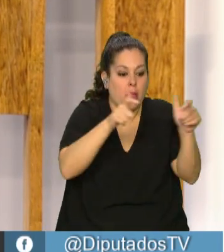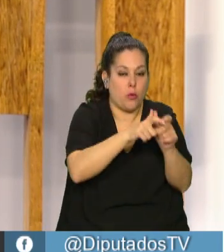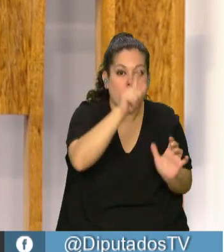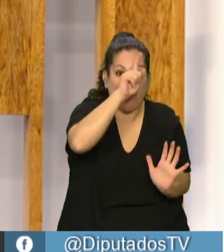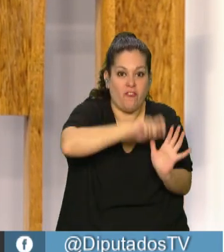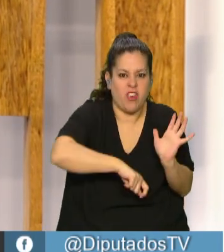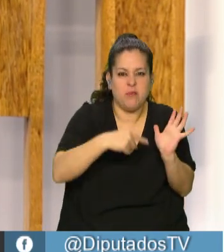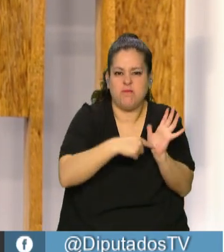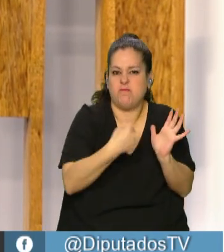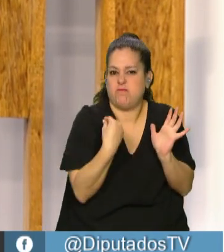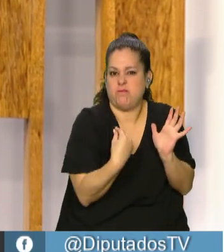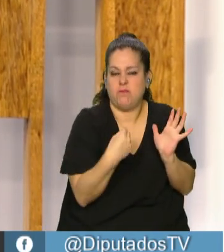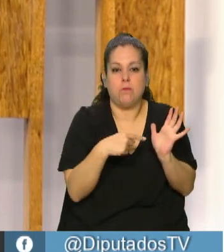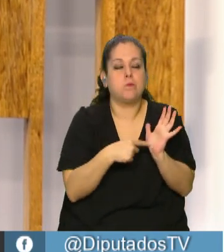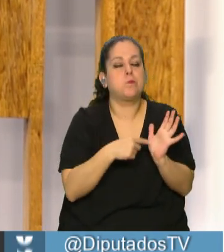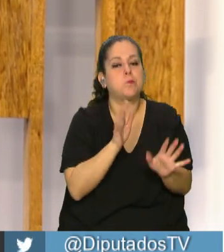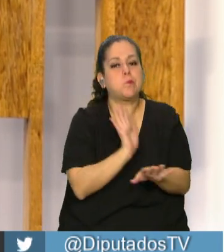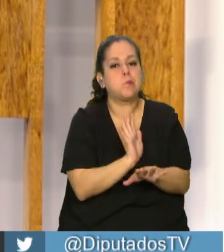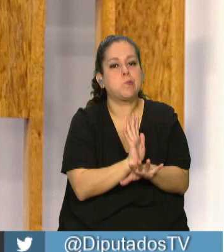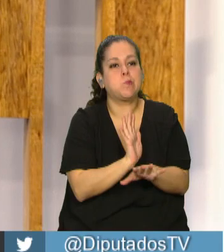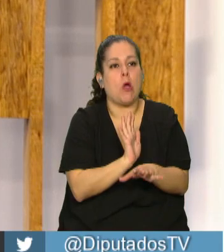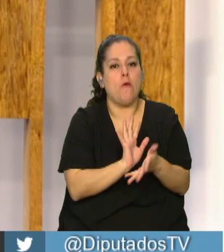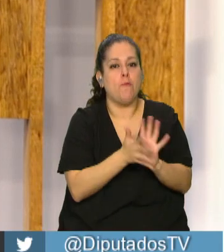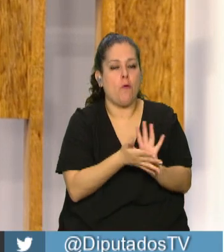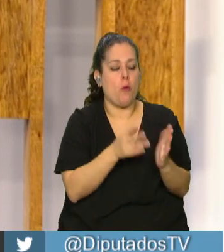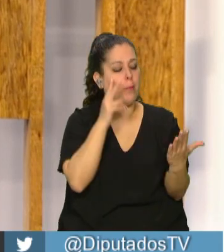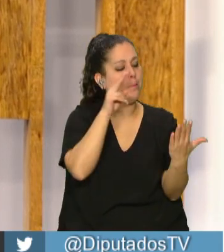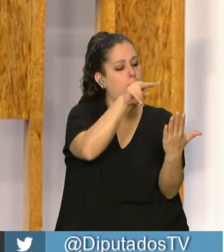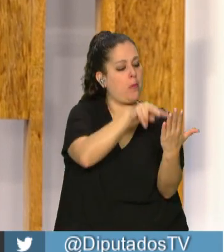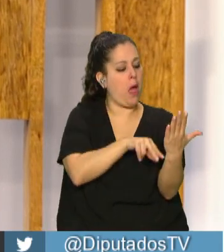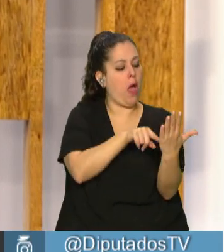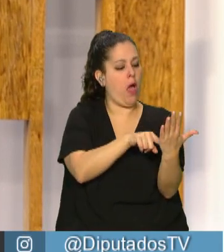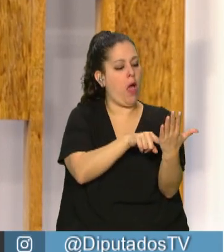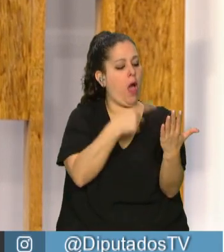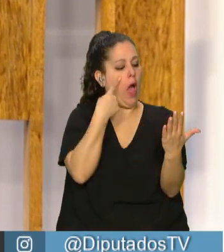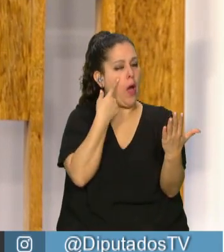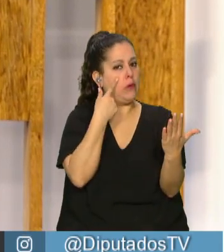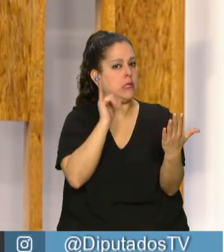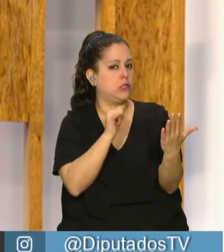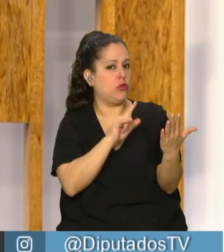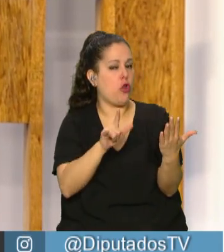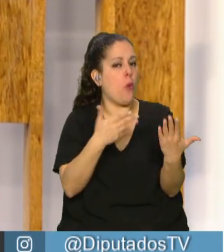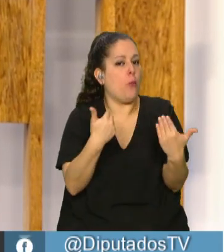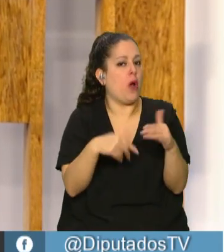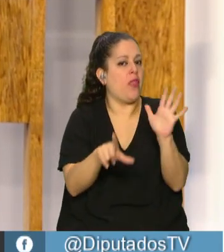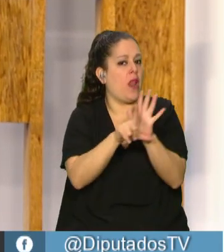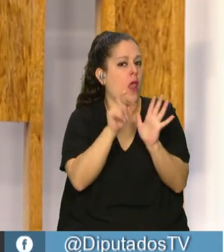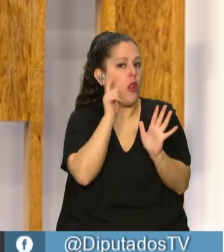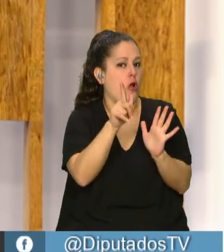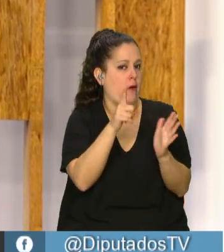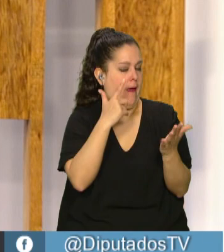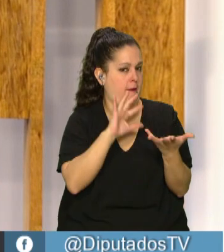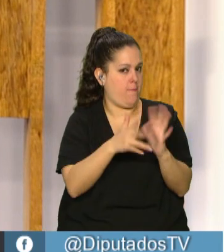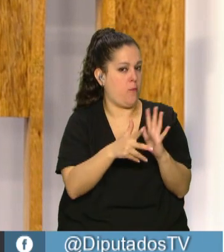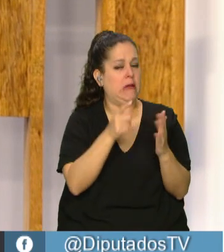firma, ya es te da una visión de si eso puede llegar a ser ley o no. Si es